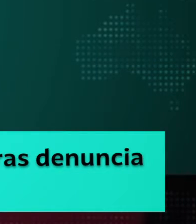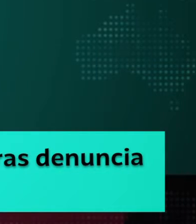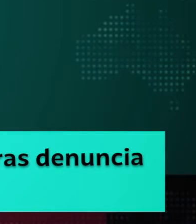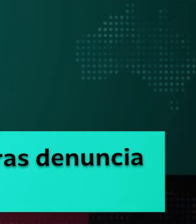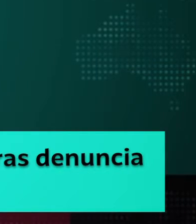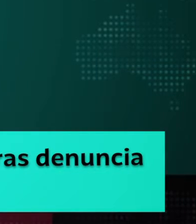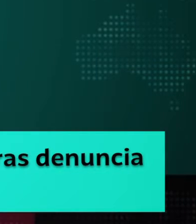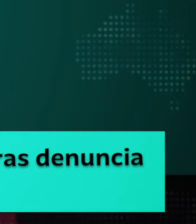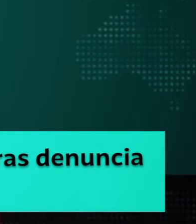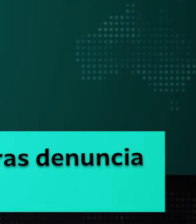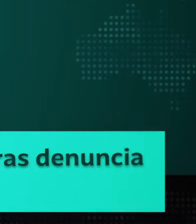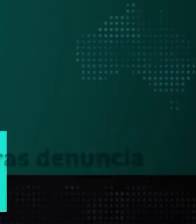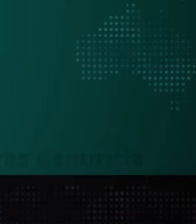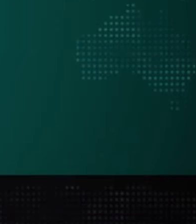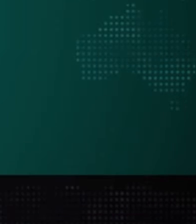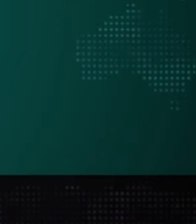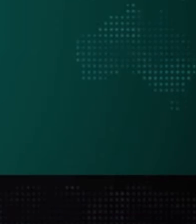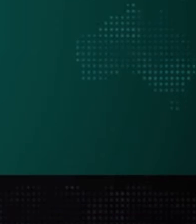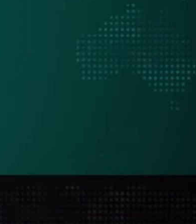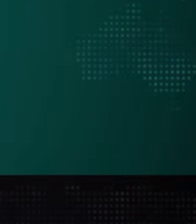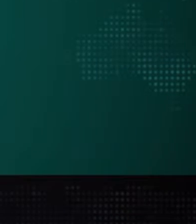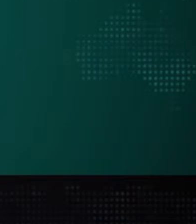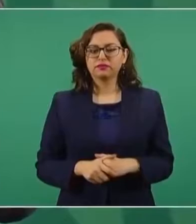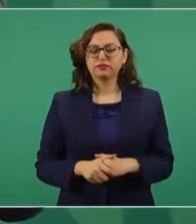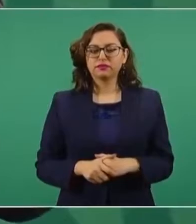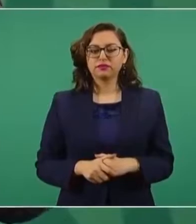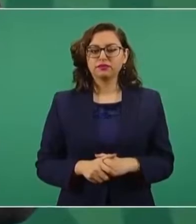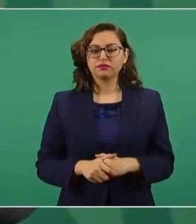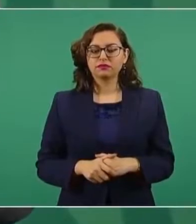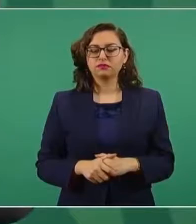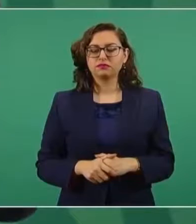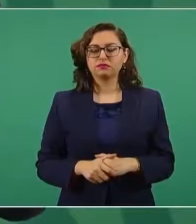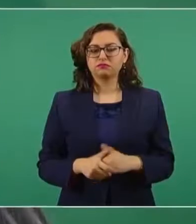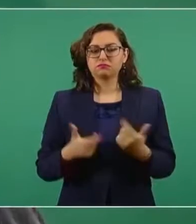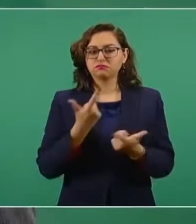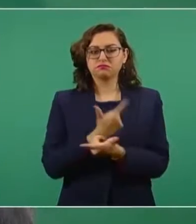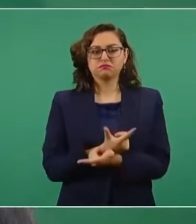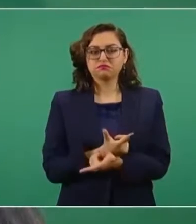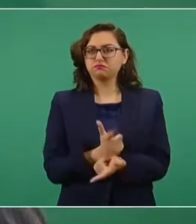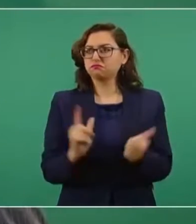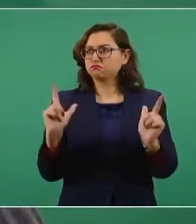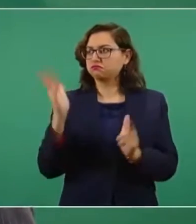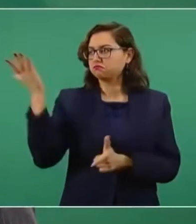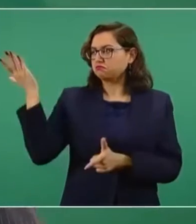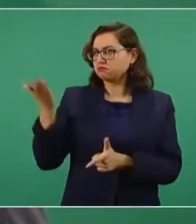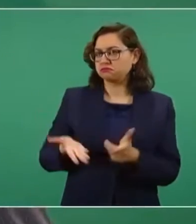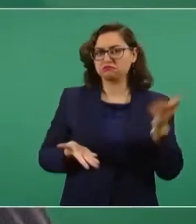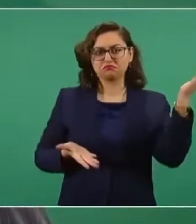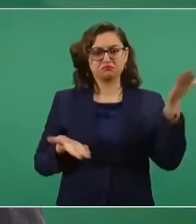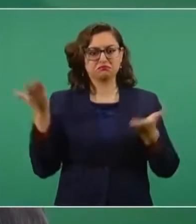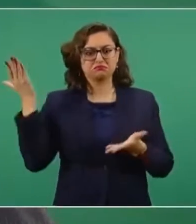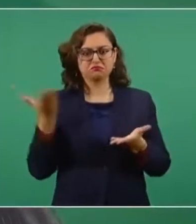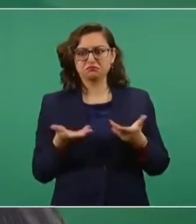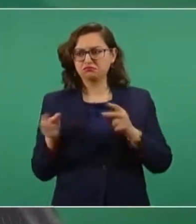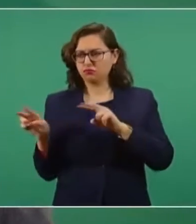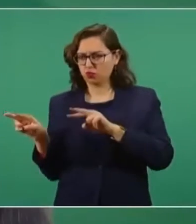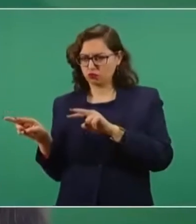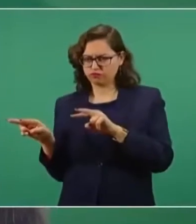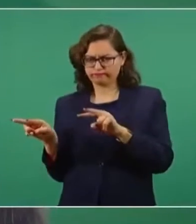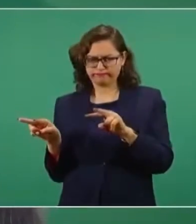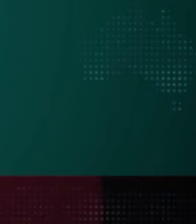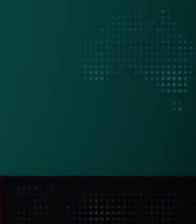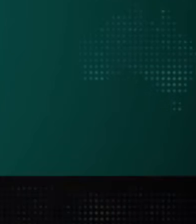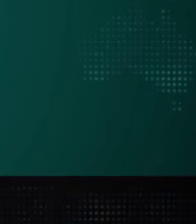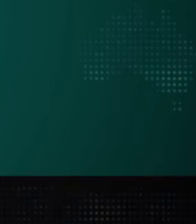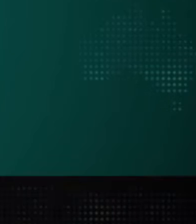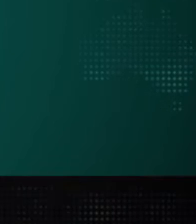venta o si se ha incurrido en un delito, señaló el presidente de México Andrés Manuel López Obrador. Al ser cuestionado durante la